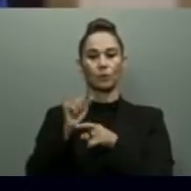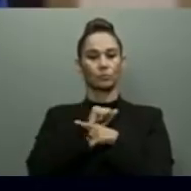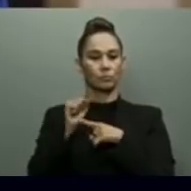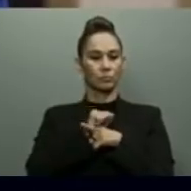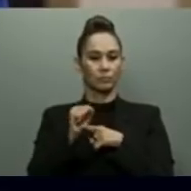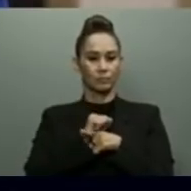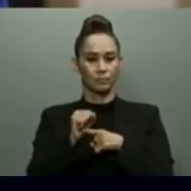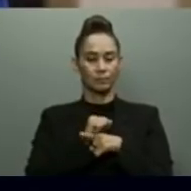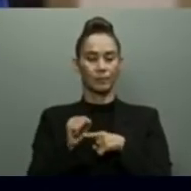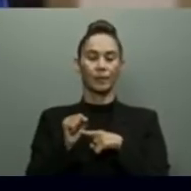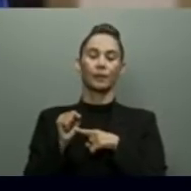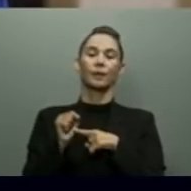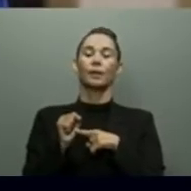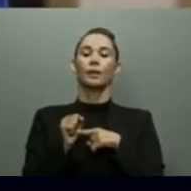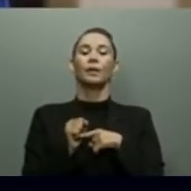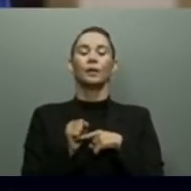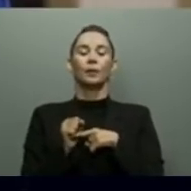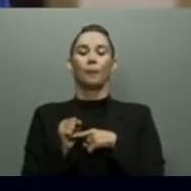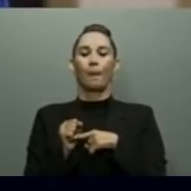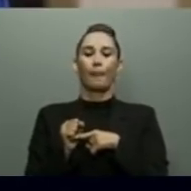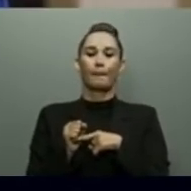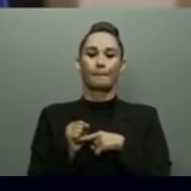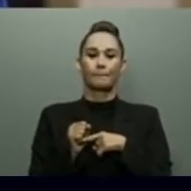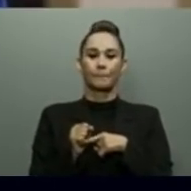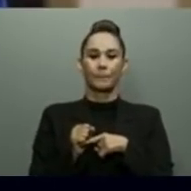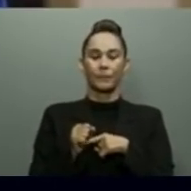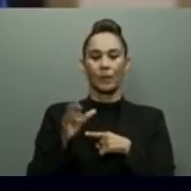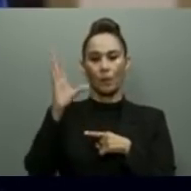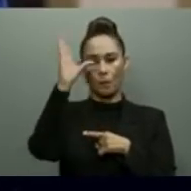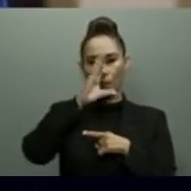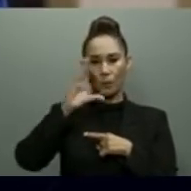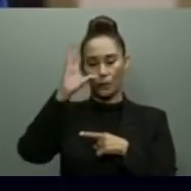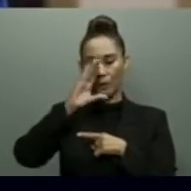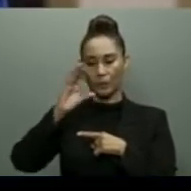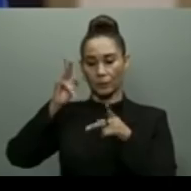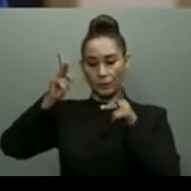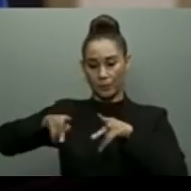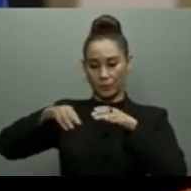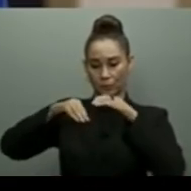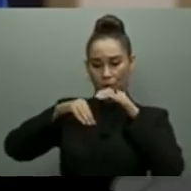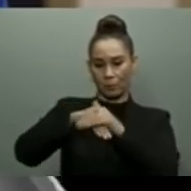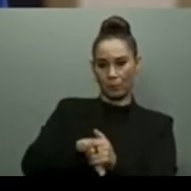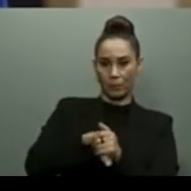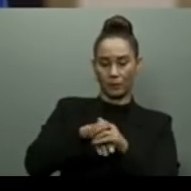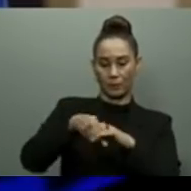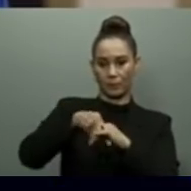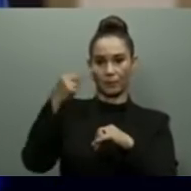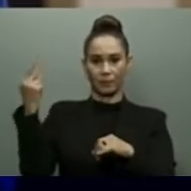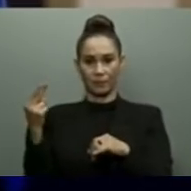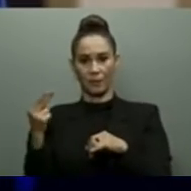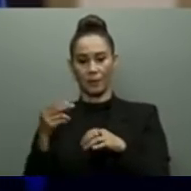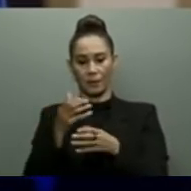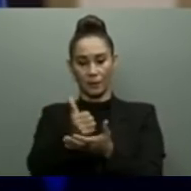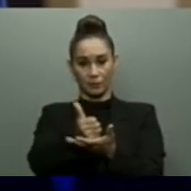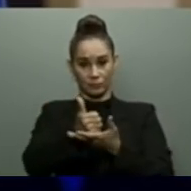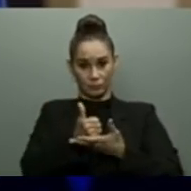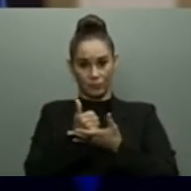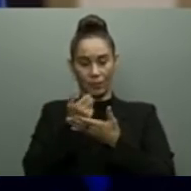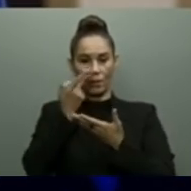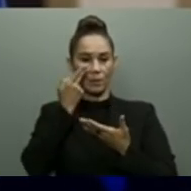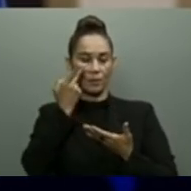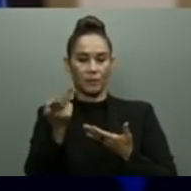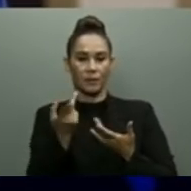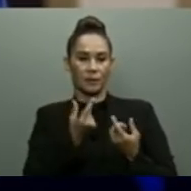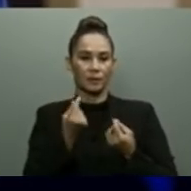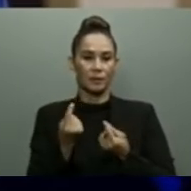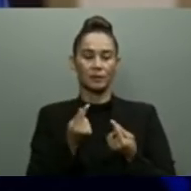ejercicio a nivel de búsqueda y rescate en estructura colapsada para ver la listeza